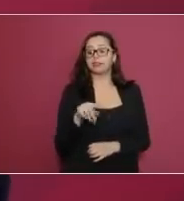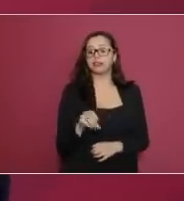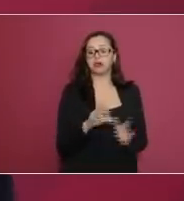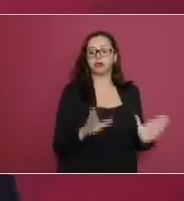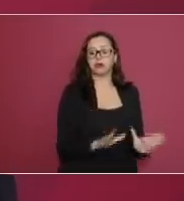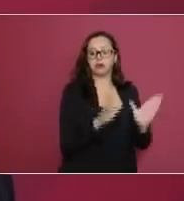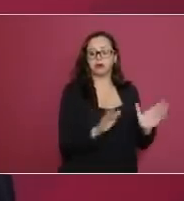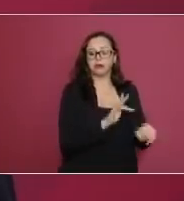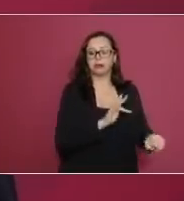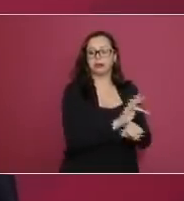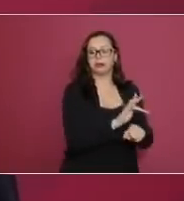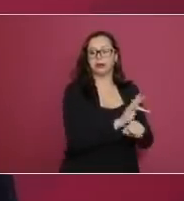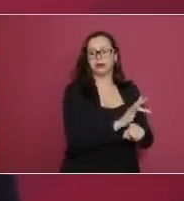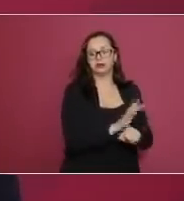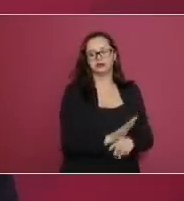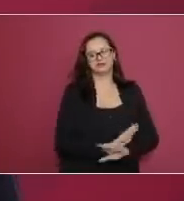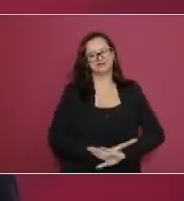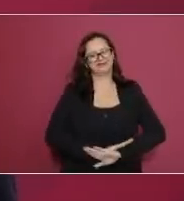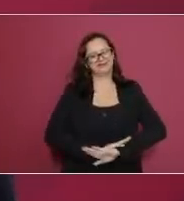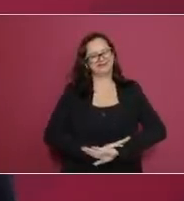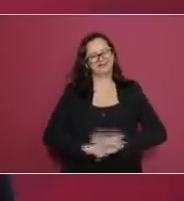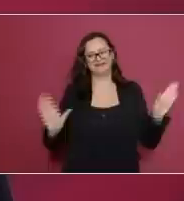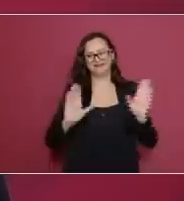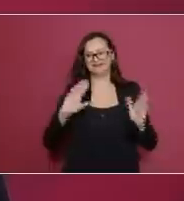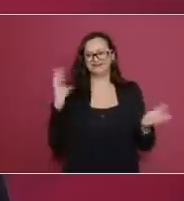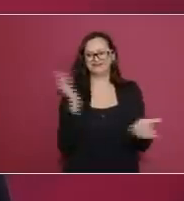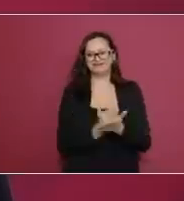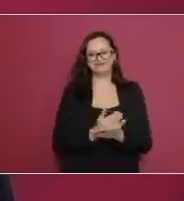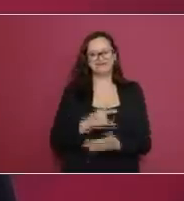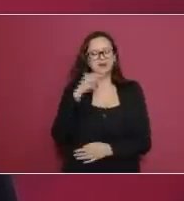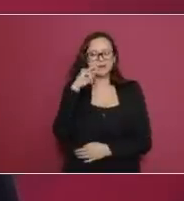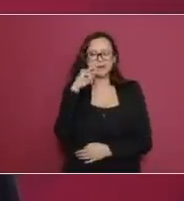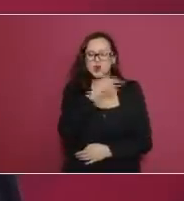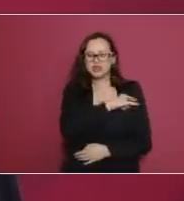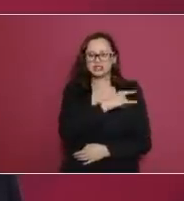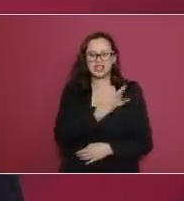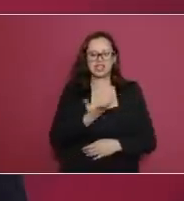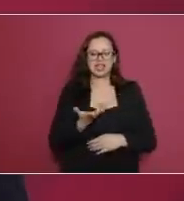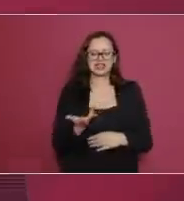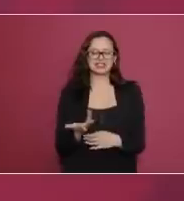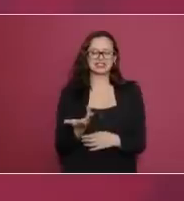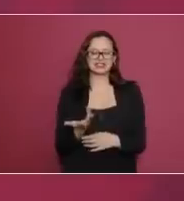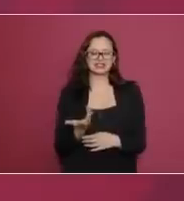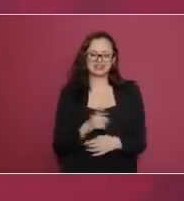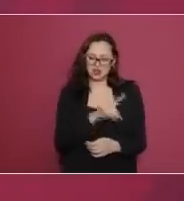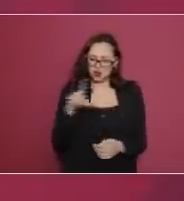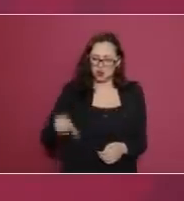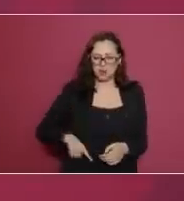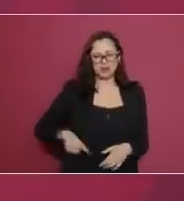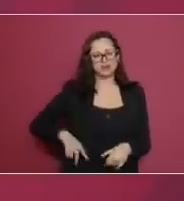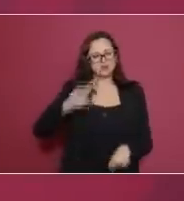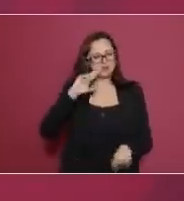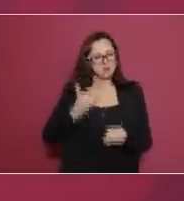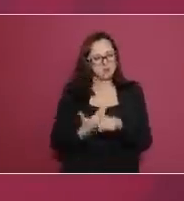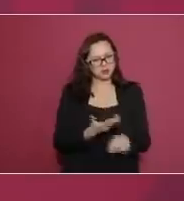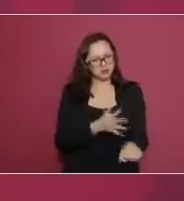Entonces, ya, basta de hipocresías. Además, la función del gobierno es